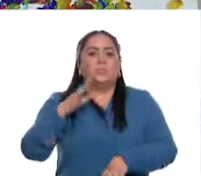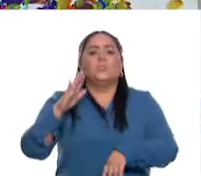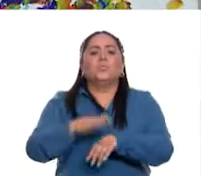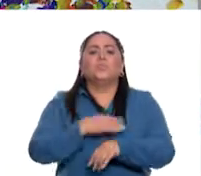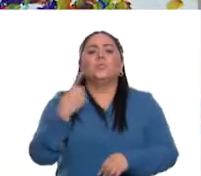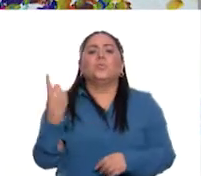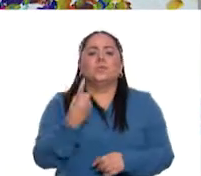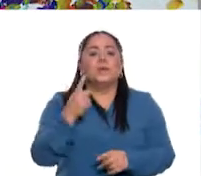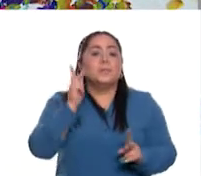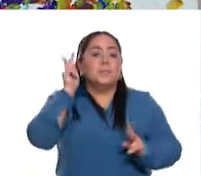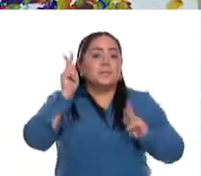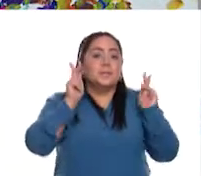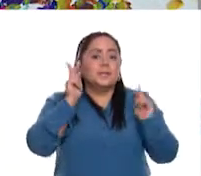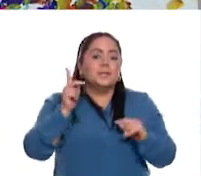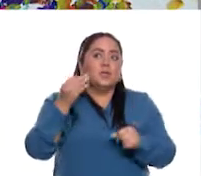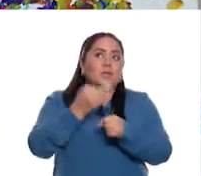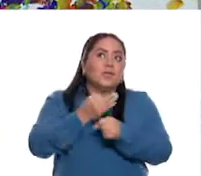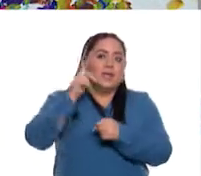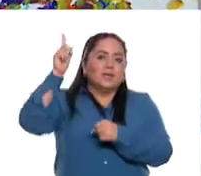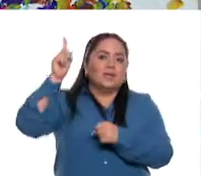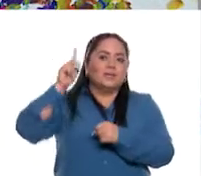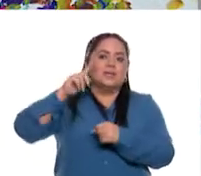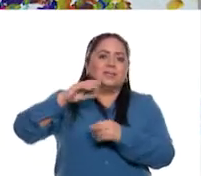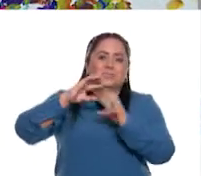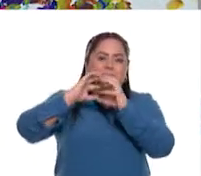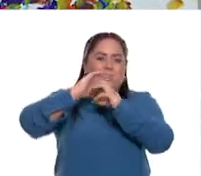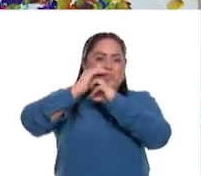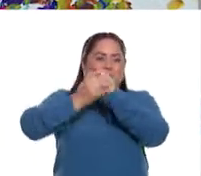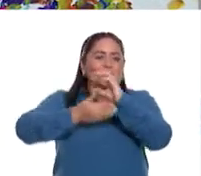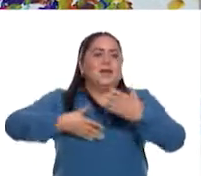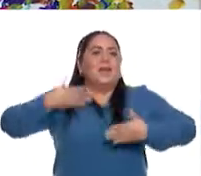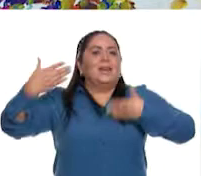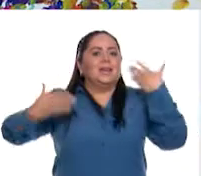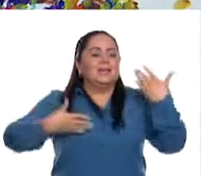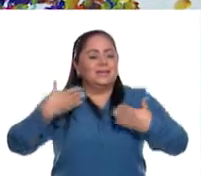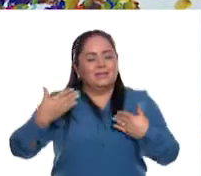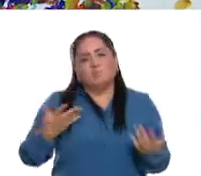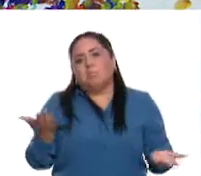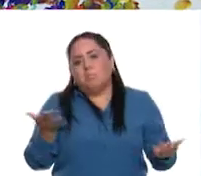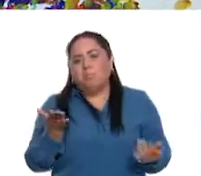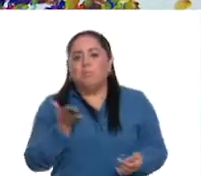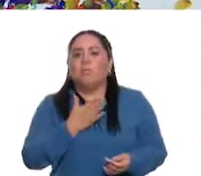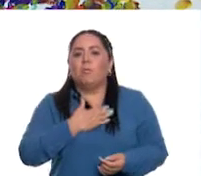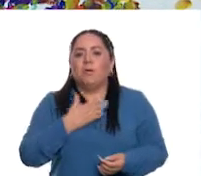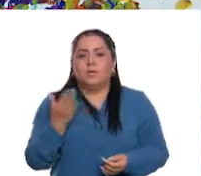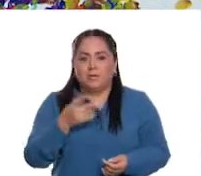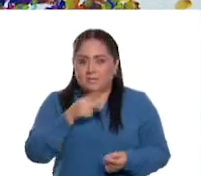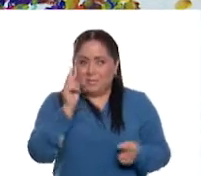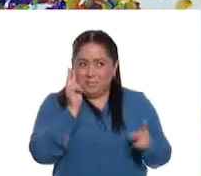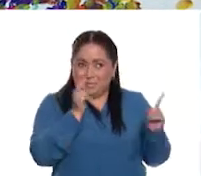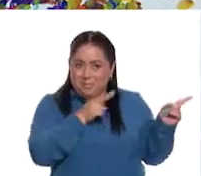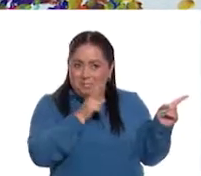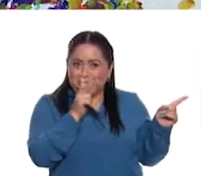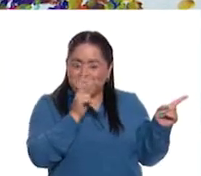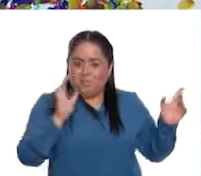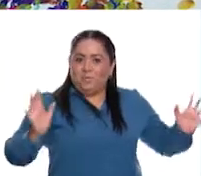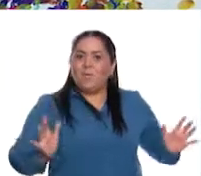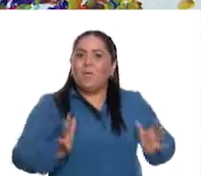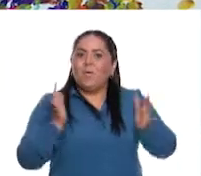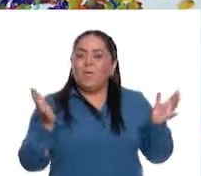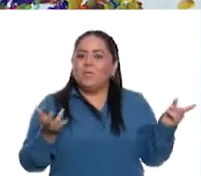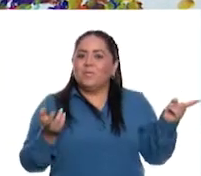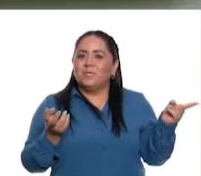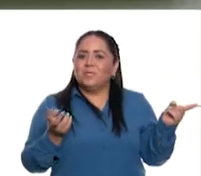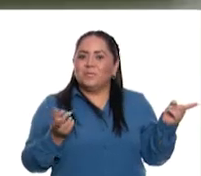porque venimos de visitar el planeta Alegría. Y bueno, ¿vieron cómo Pepe se sorprendió y